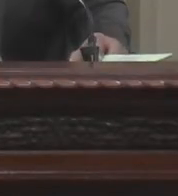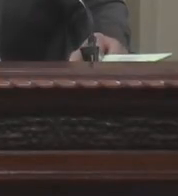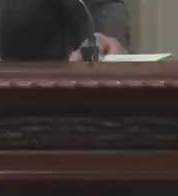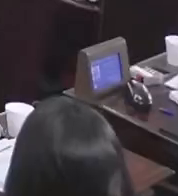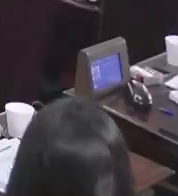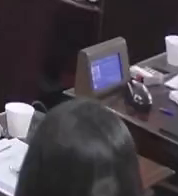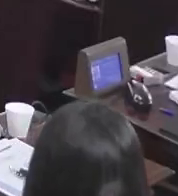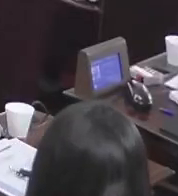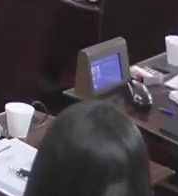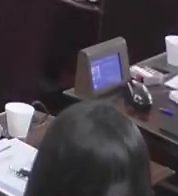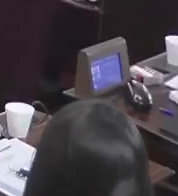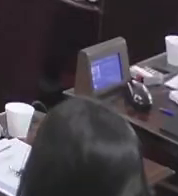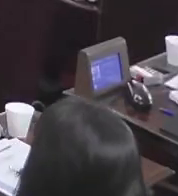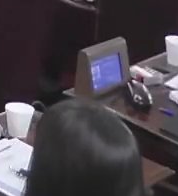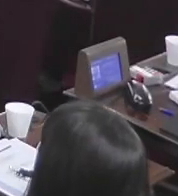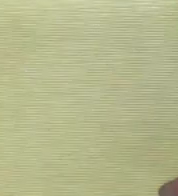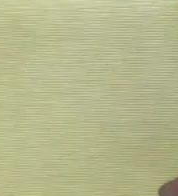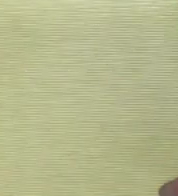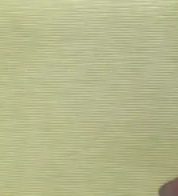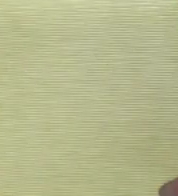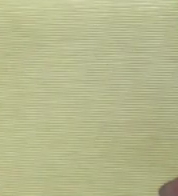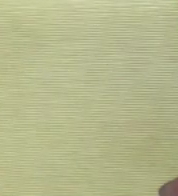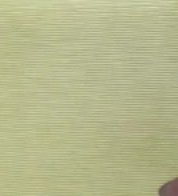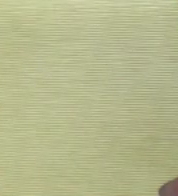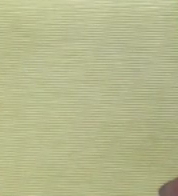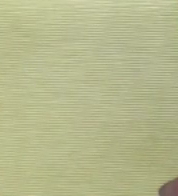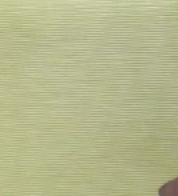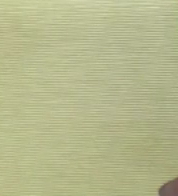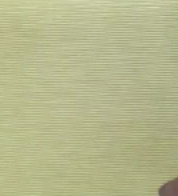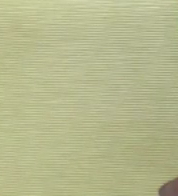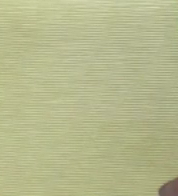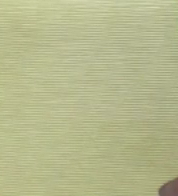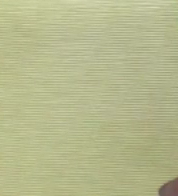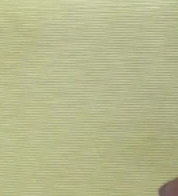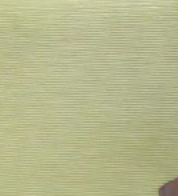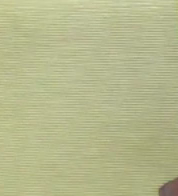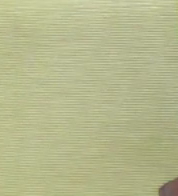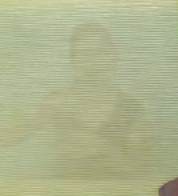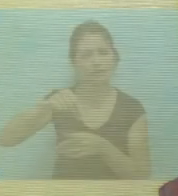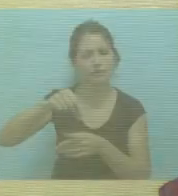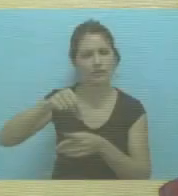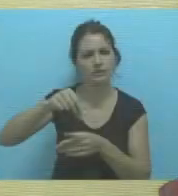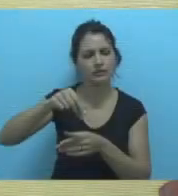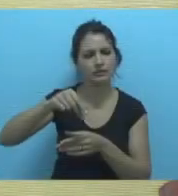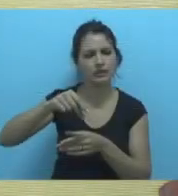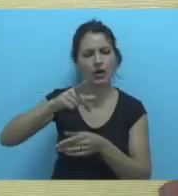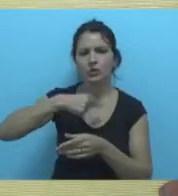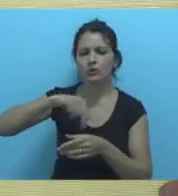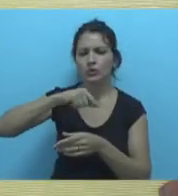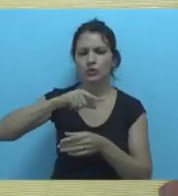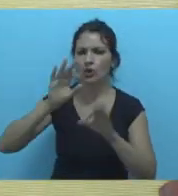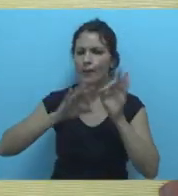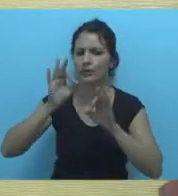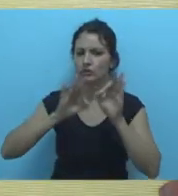Presidenta. Simplemente para expresar nuestro voto en contra del bloque de Damaris Paquiotti y Ciudad Futura, nosotros del Frente